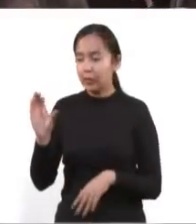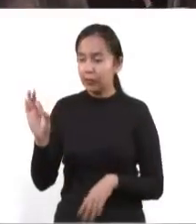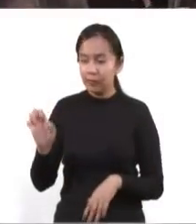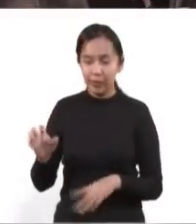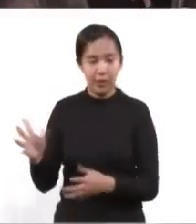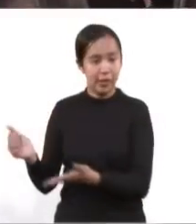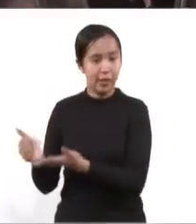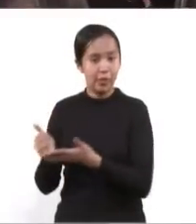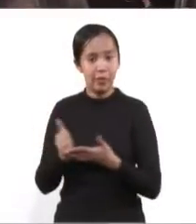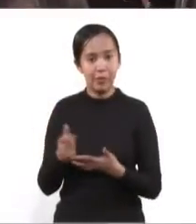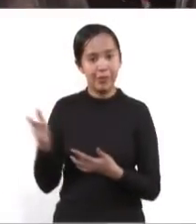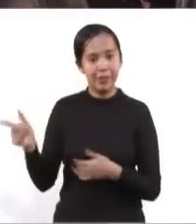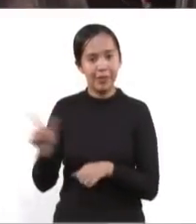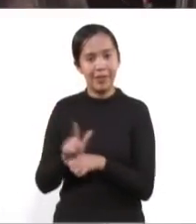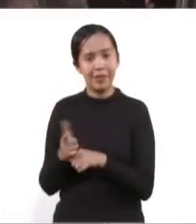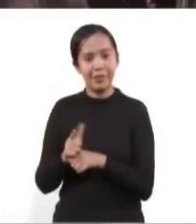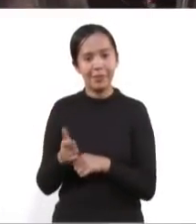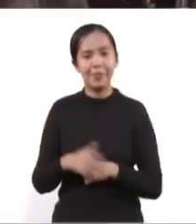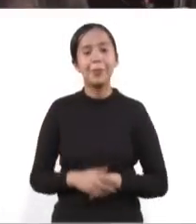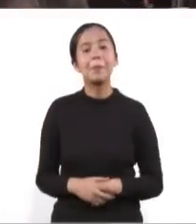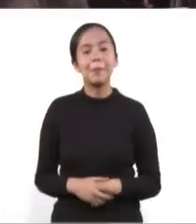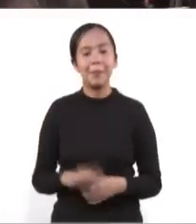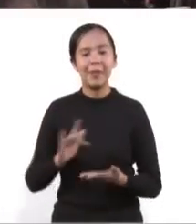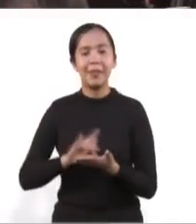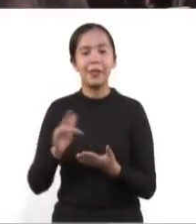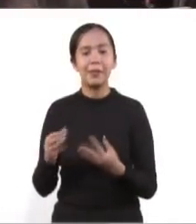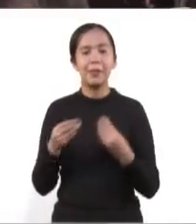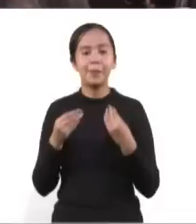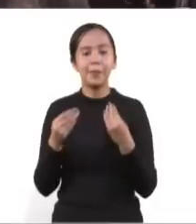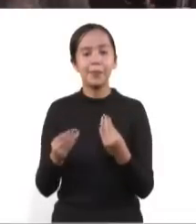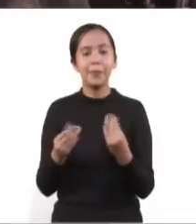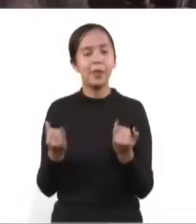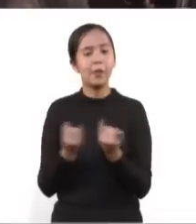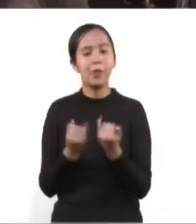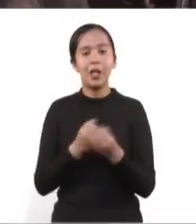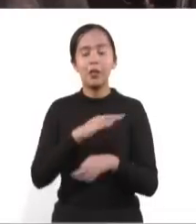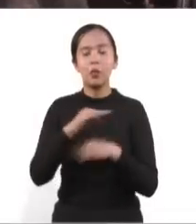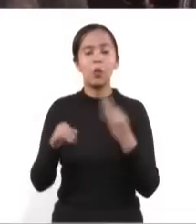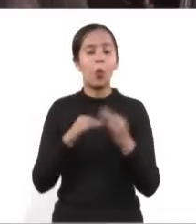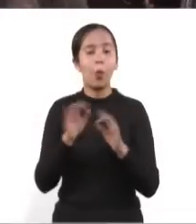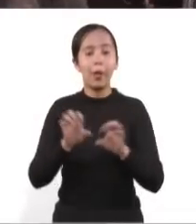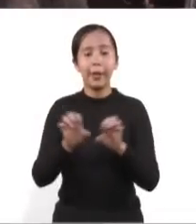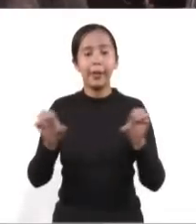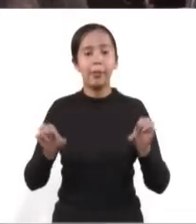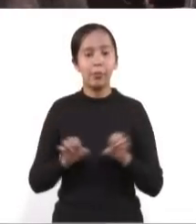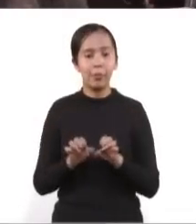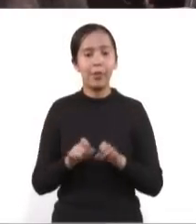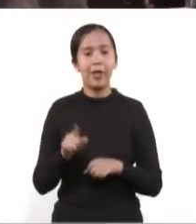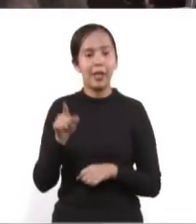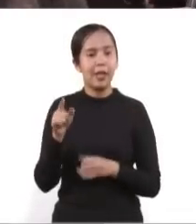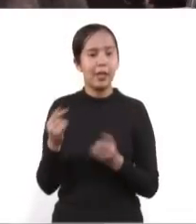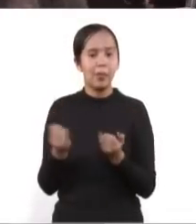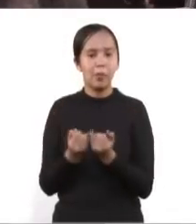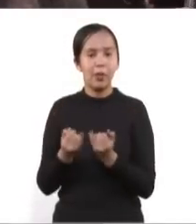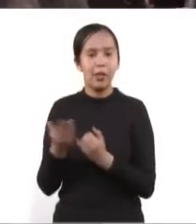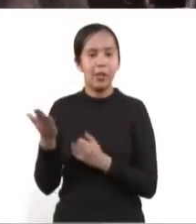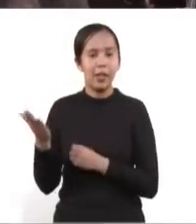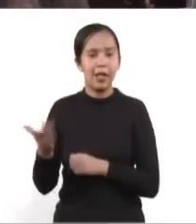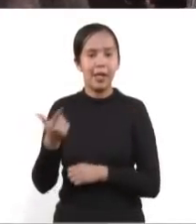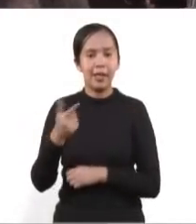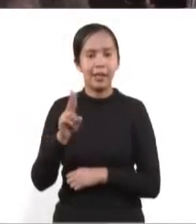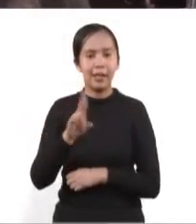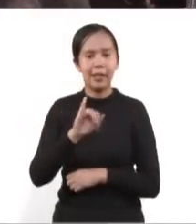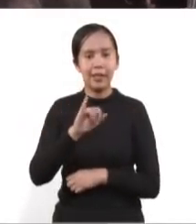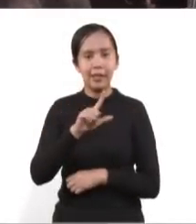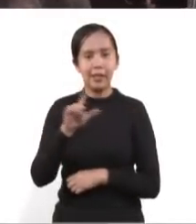y del licenciado Bartlett. Muchas gracias. De igual forma, a todo su equipo, particularmente al ingeniero